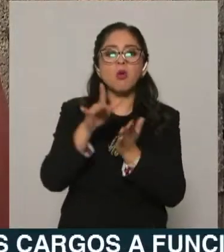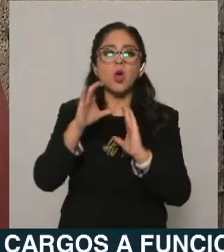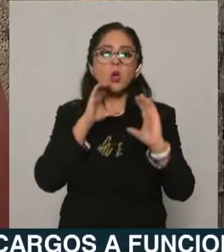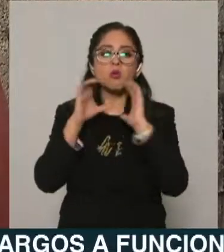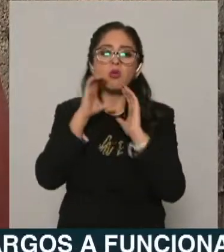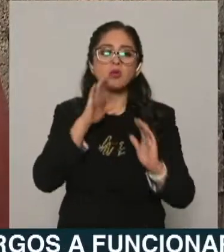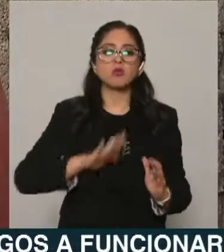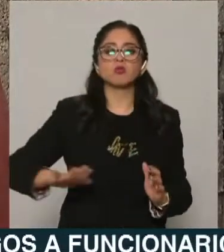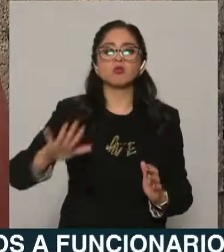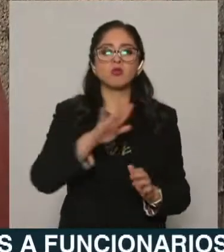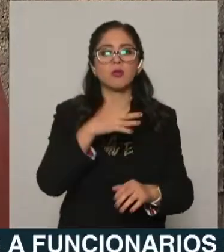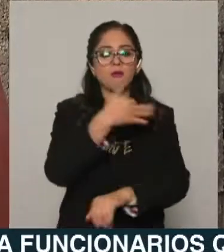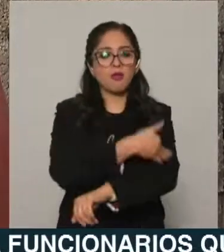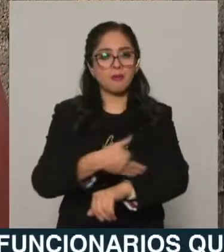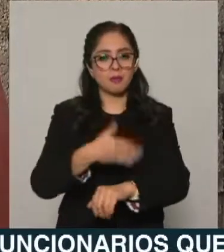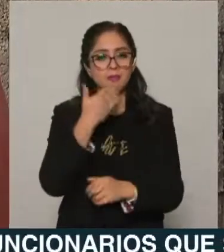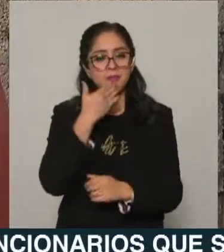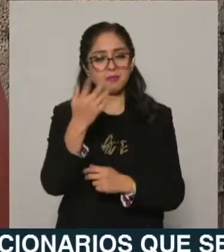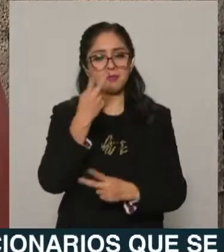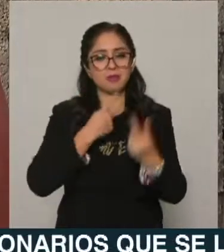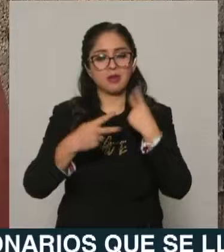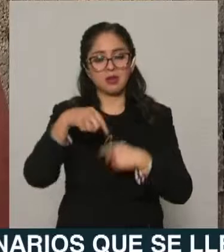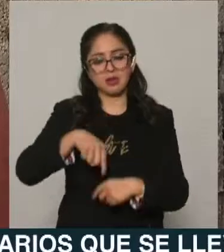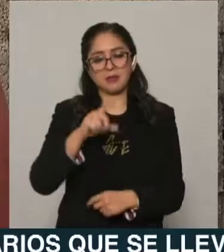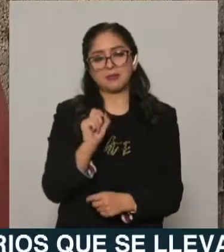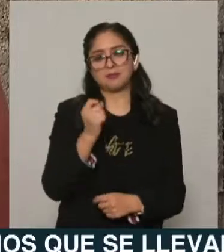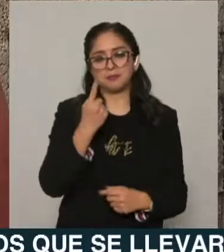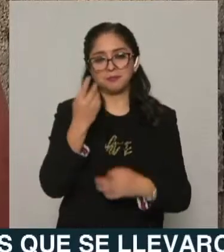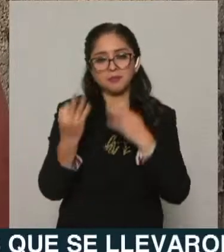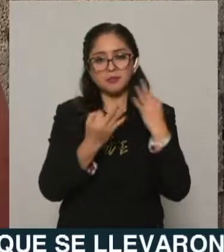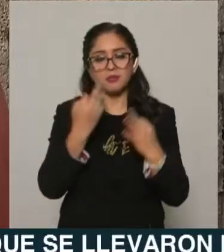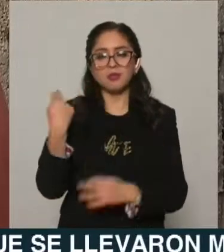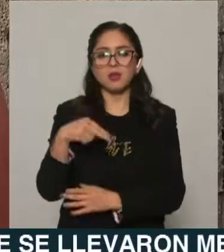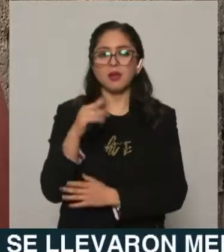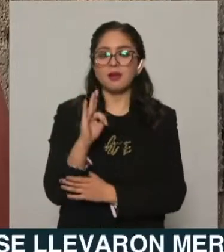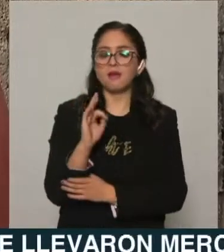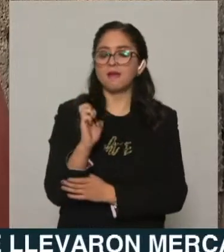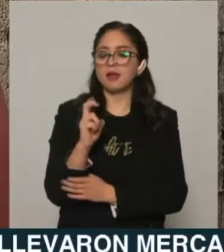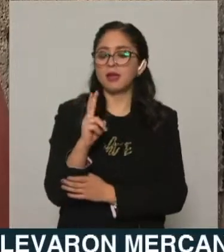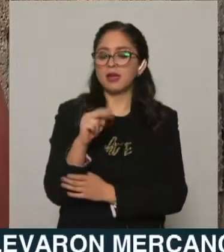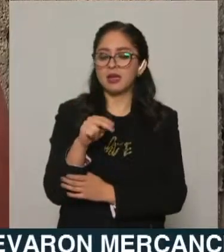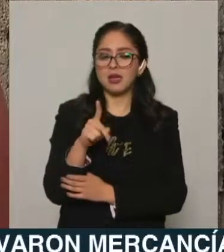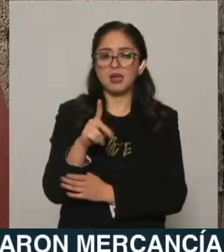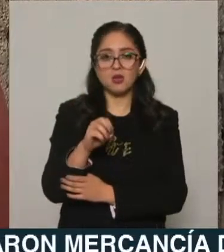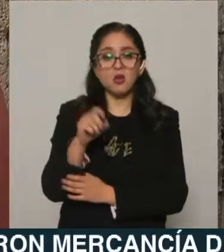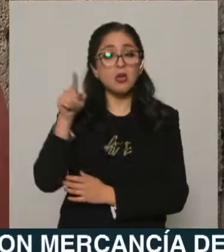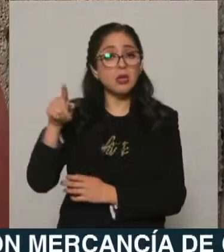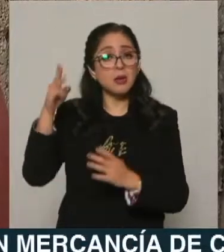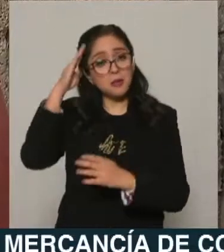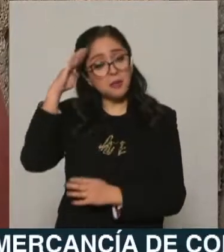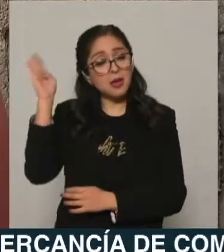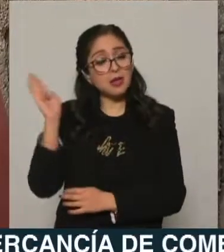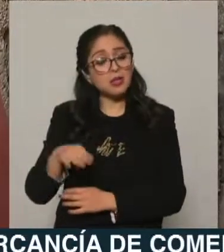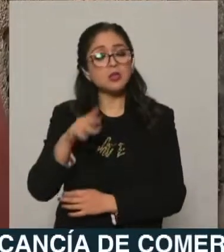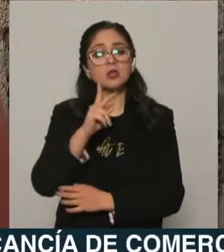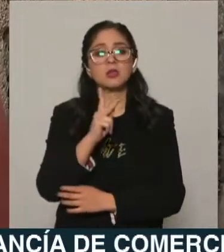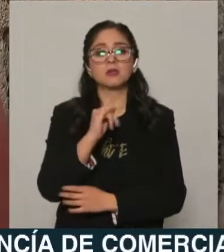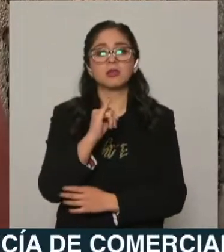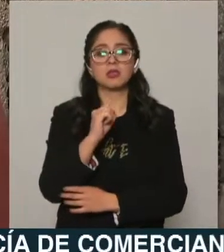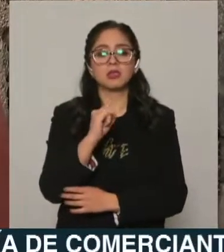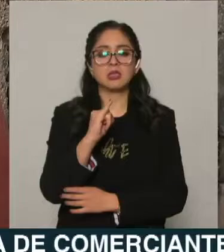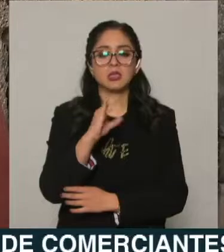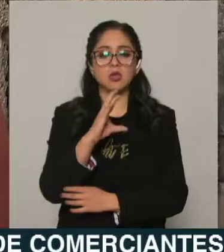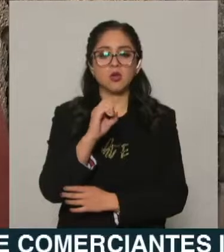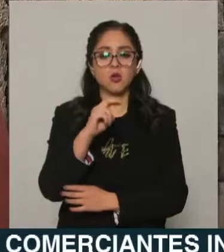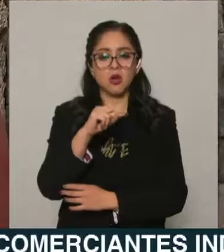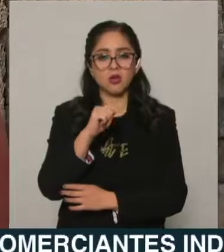de la familia, le quiero dar la bienvenida en el estudio de 21 Noticias a Fernando Fernández Castro. Él es maestro en psicoterapia psicoanalítica y director de la Clínica